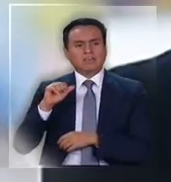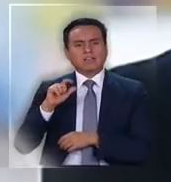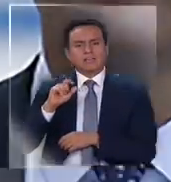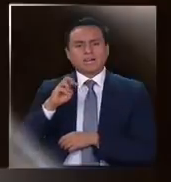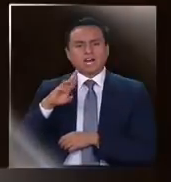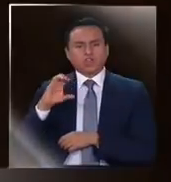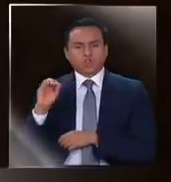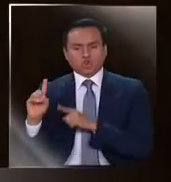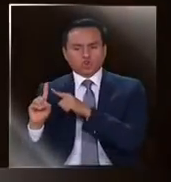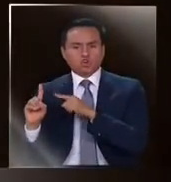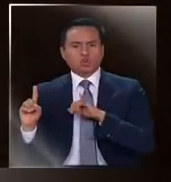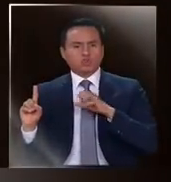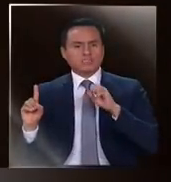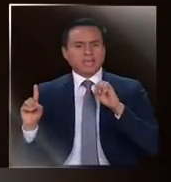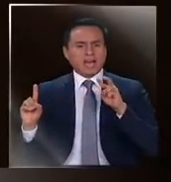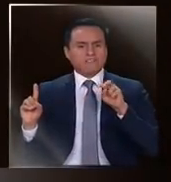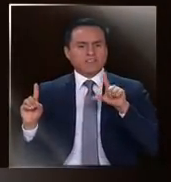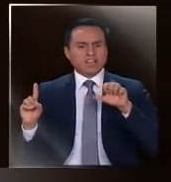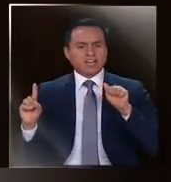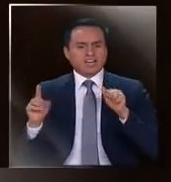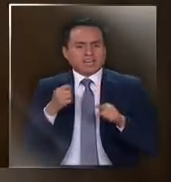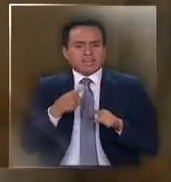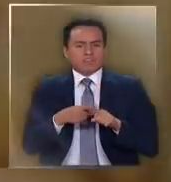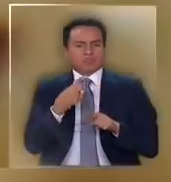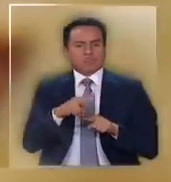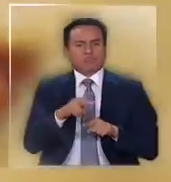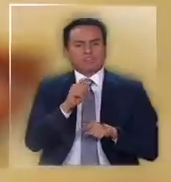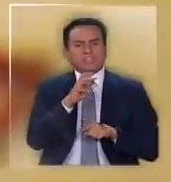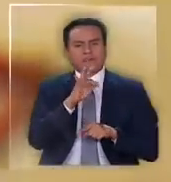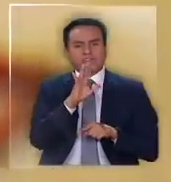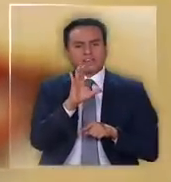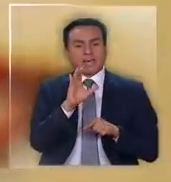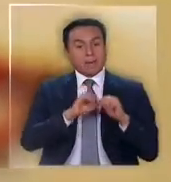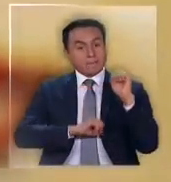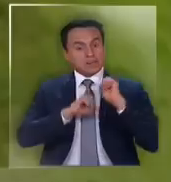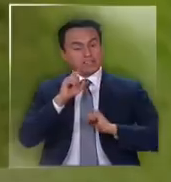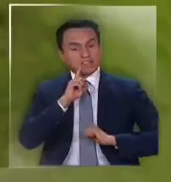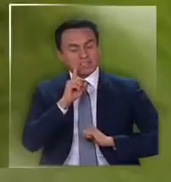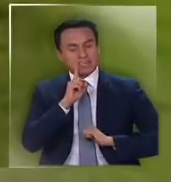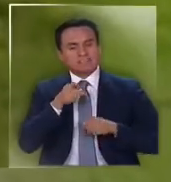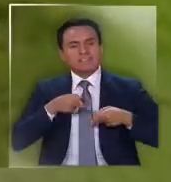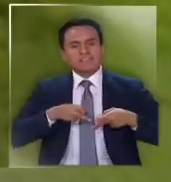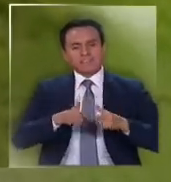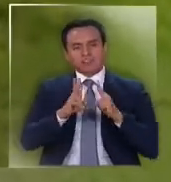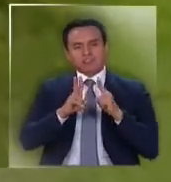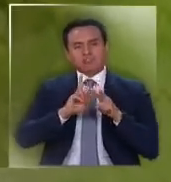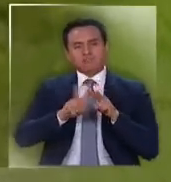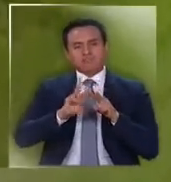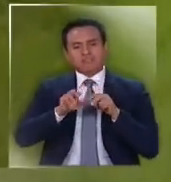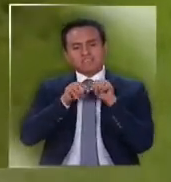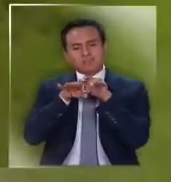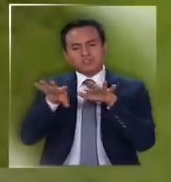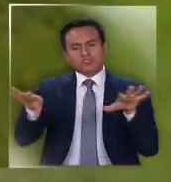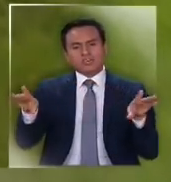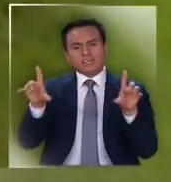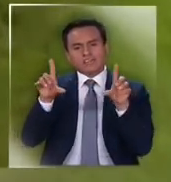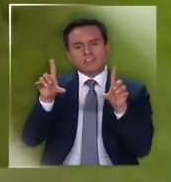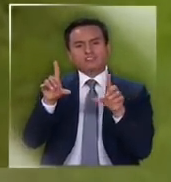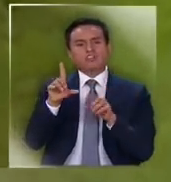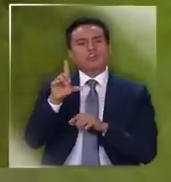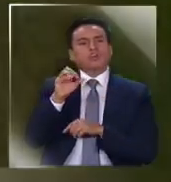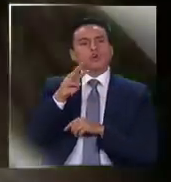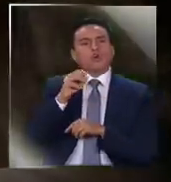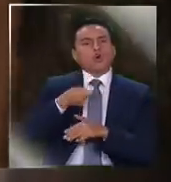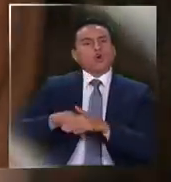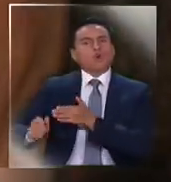Bursaco, y José Ávila, ex dueño de Traffic, empresa que poseía los derechos de transmisión de eventos vía